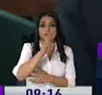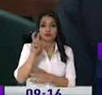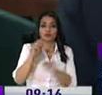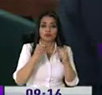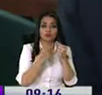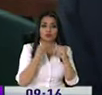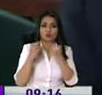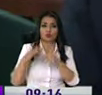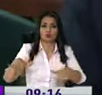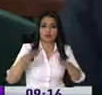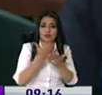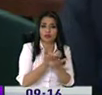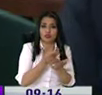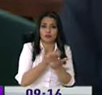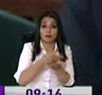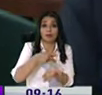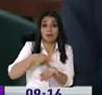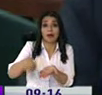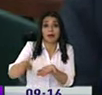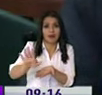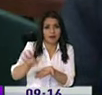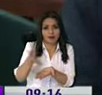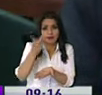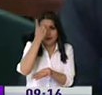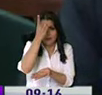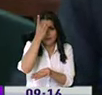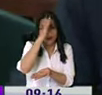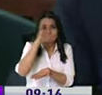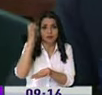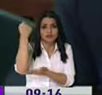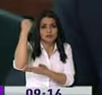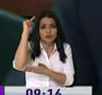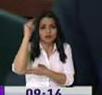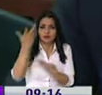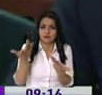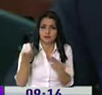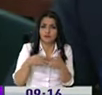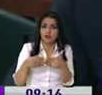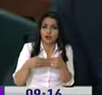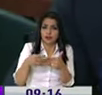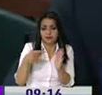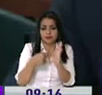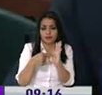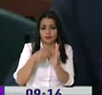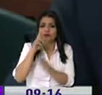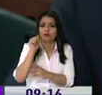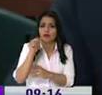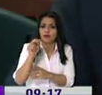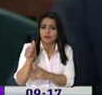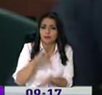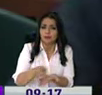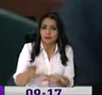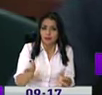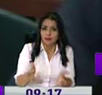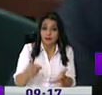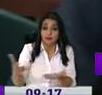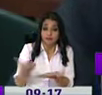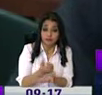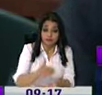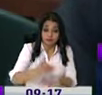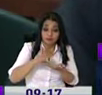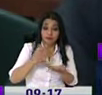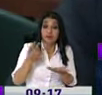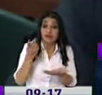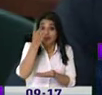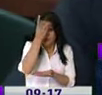económicos que le deben a Servicios de Rentas más de 2.500 millones de dólares en impuesto a la renta. Entonces, si no se cobra esa